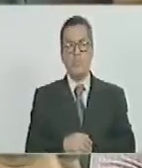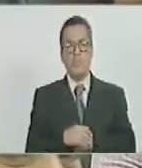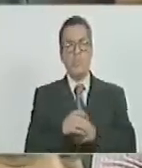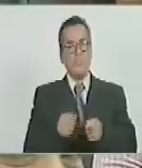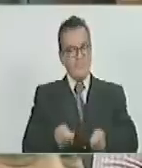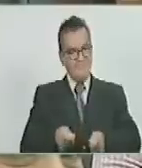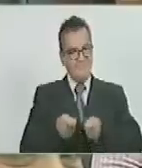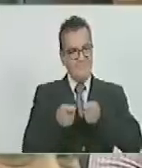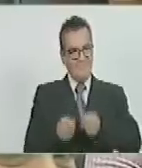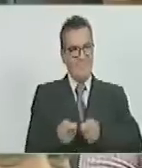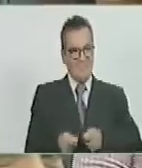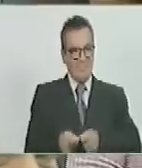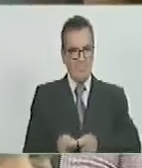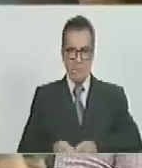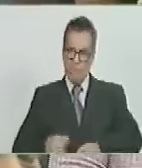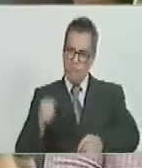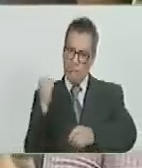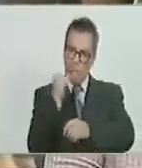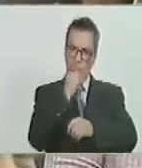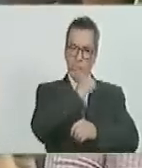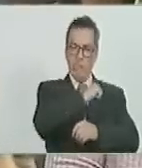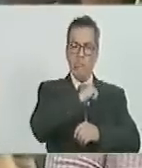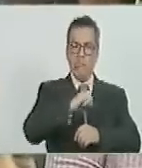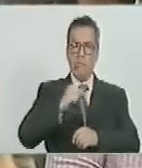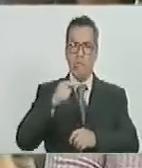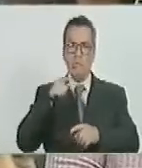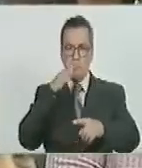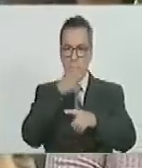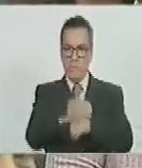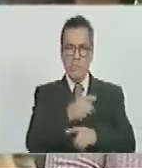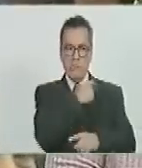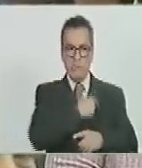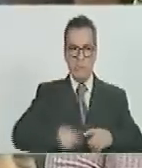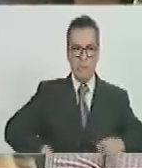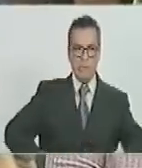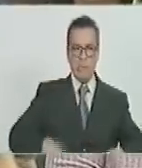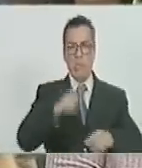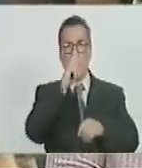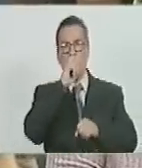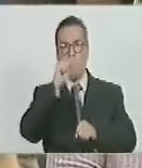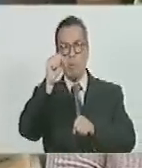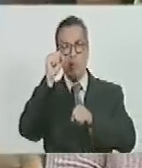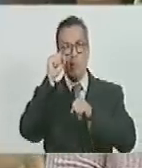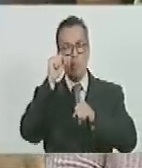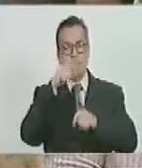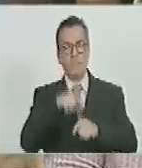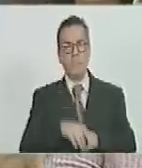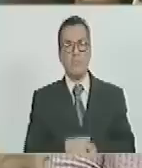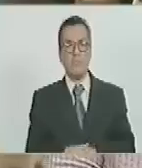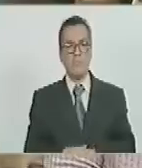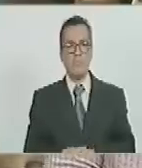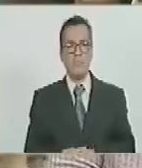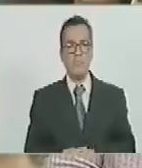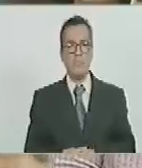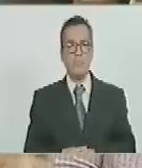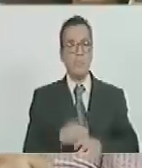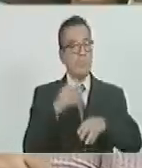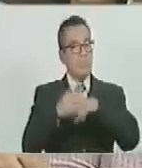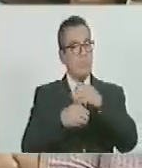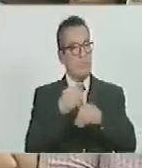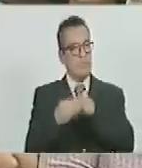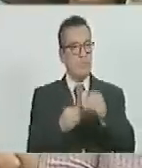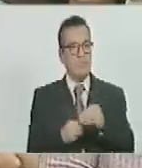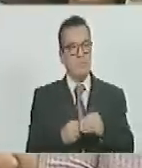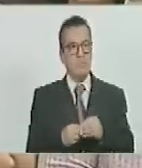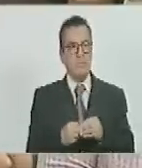intento de magnicidio contra el presidente Nicolás Maduro en acto